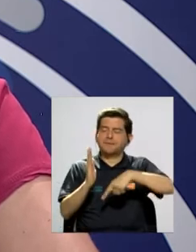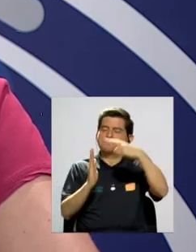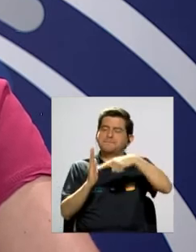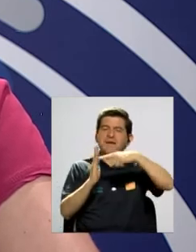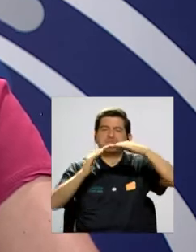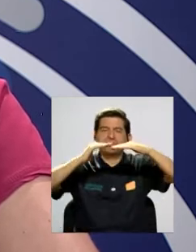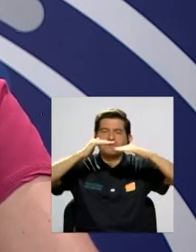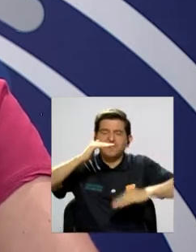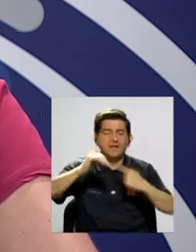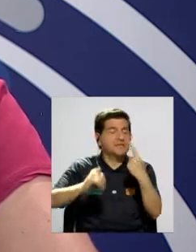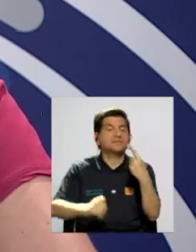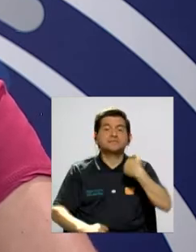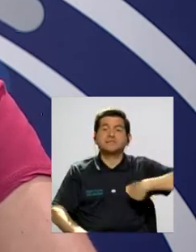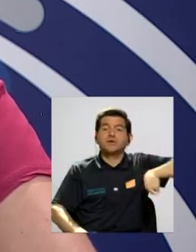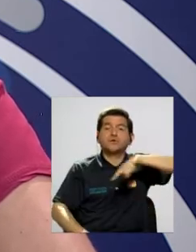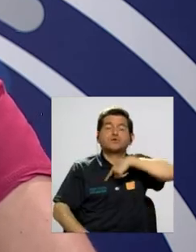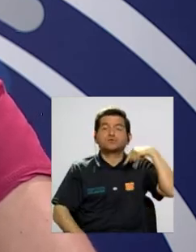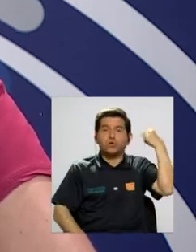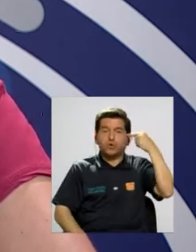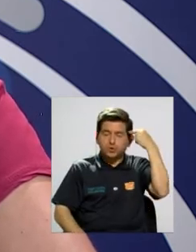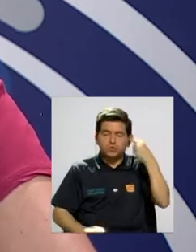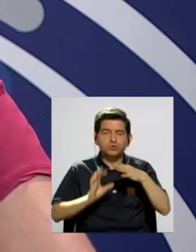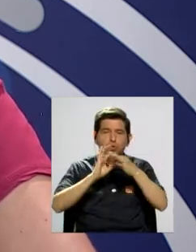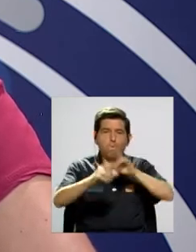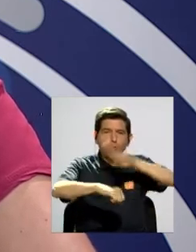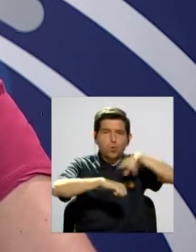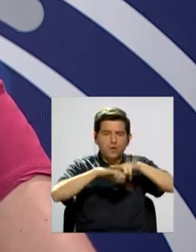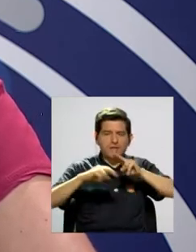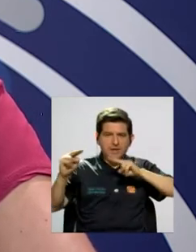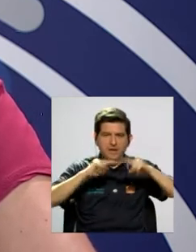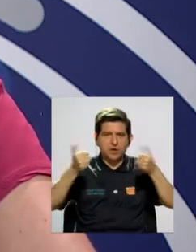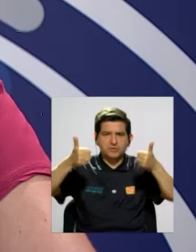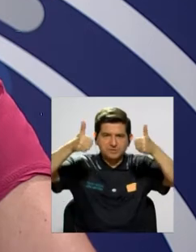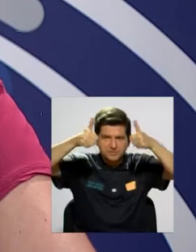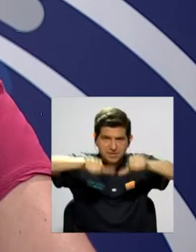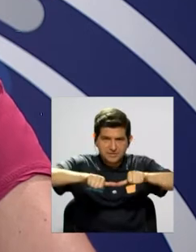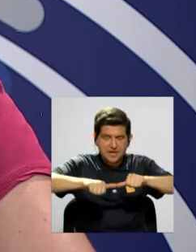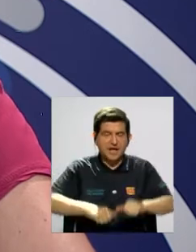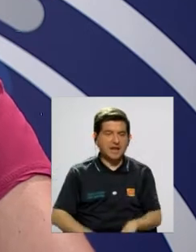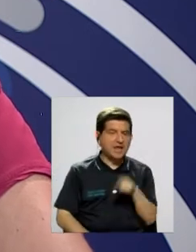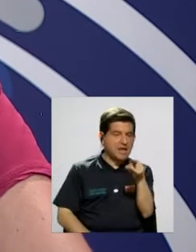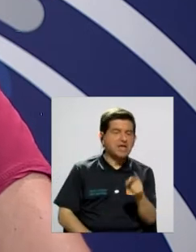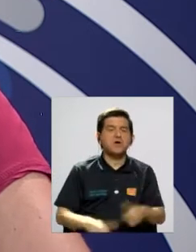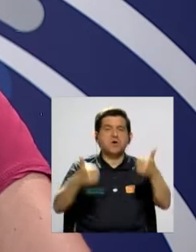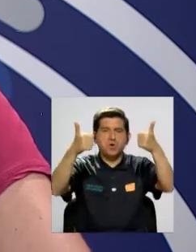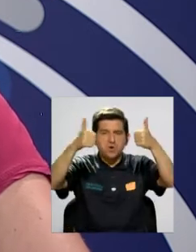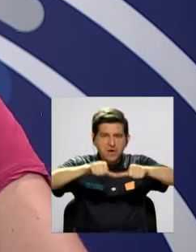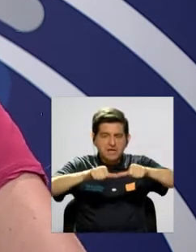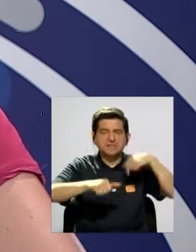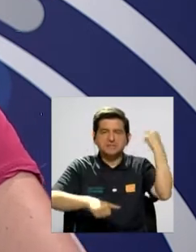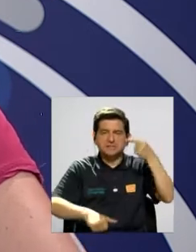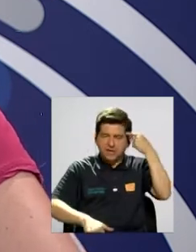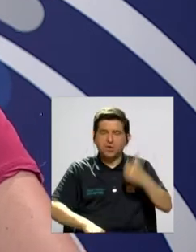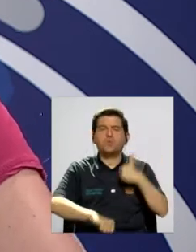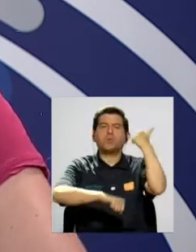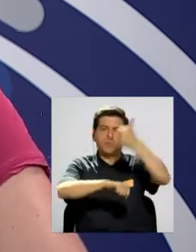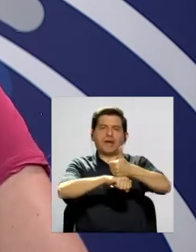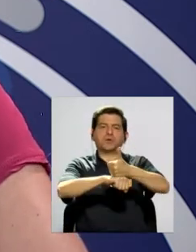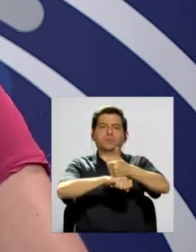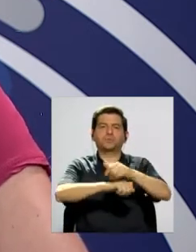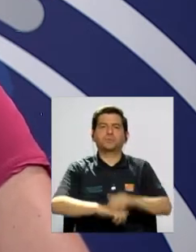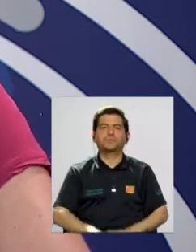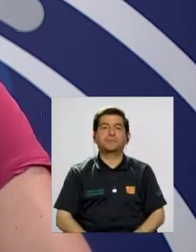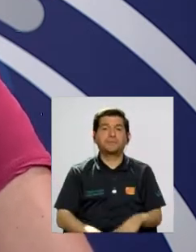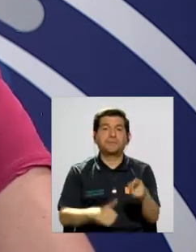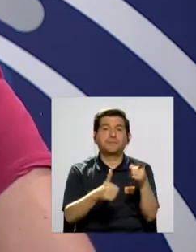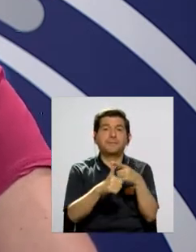dicho: somos un gobierno de unidad nacional que negociamos un acuerdo y sobre la base de ese acuerdo es que vamos a gobernar. Y por lo tanto, de